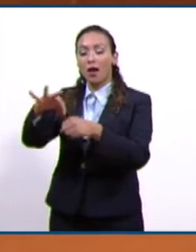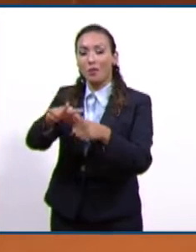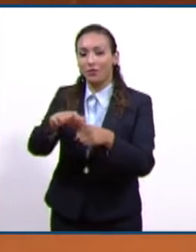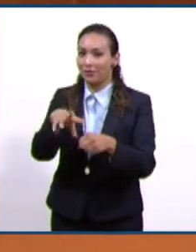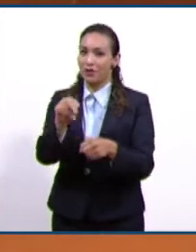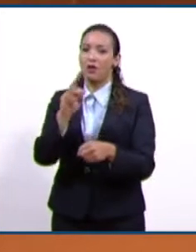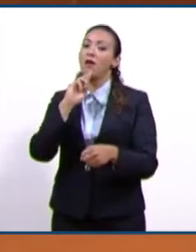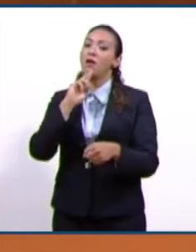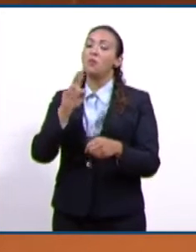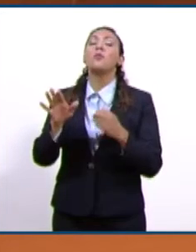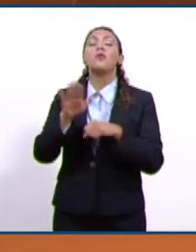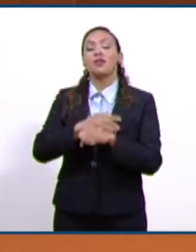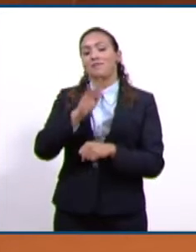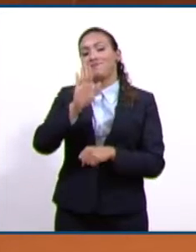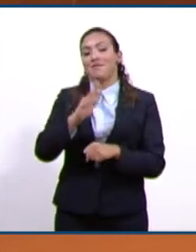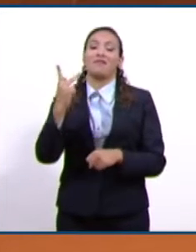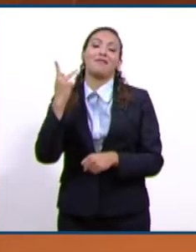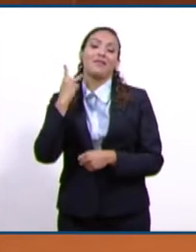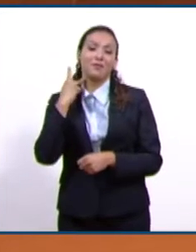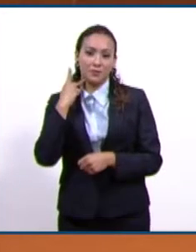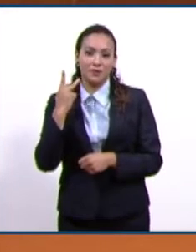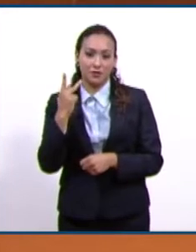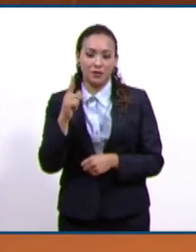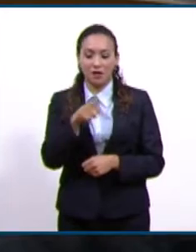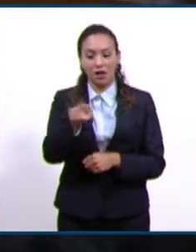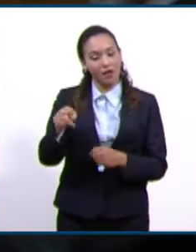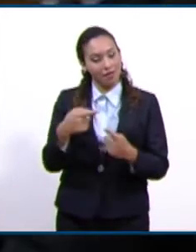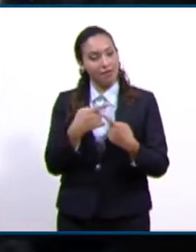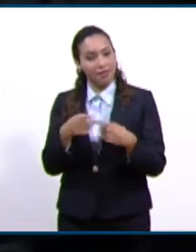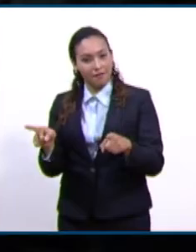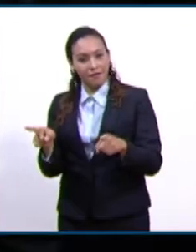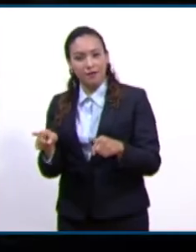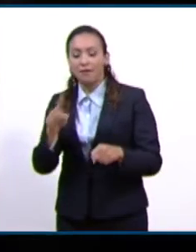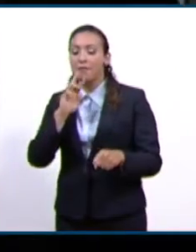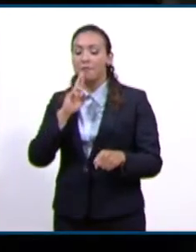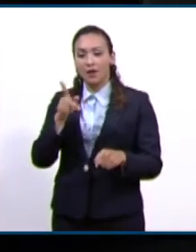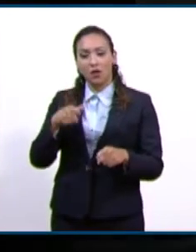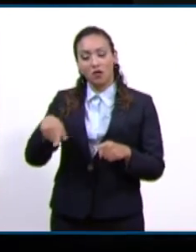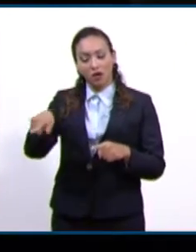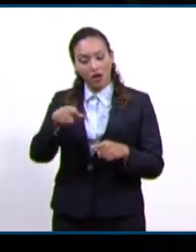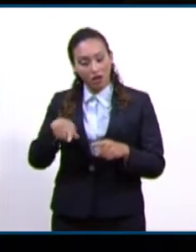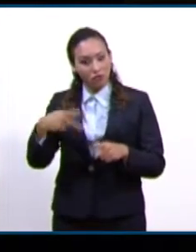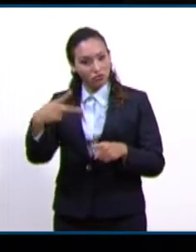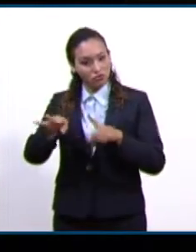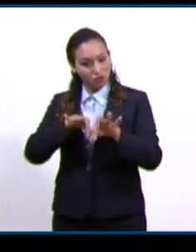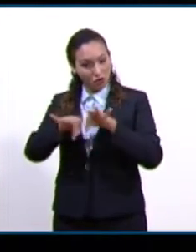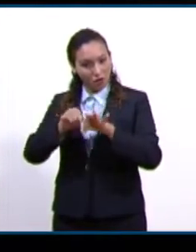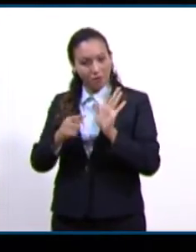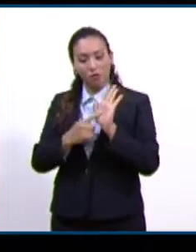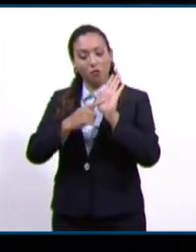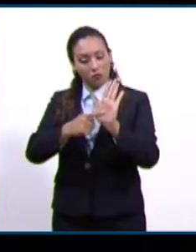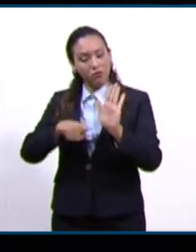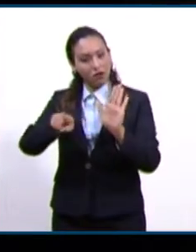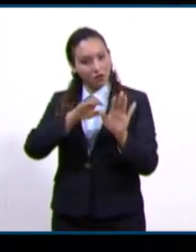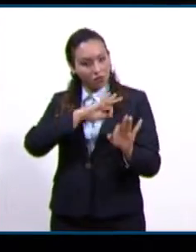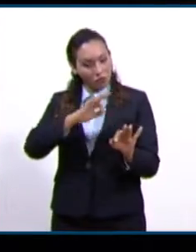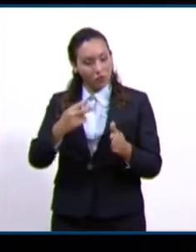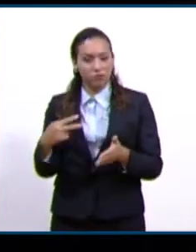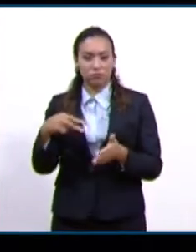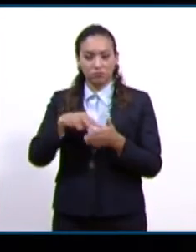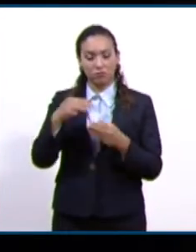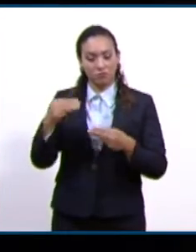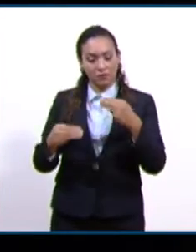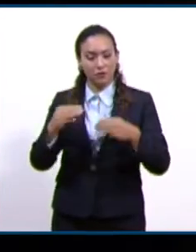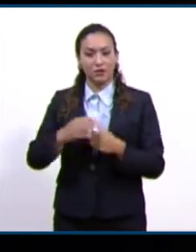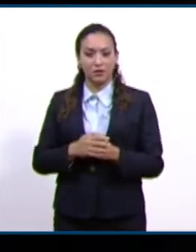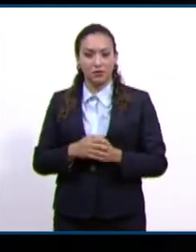existe el riesgo de que las consideraciones políticas prevalezcan sobre los méritos. Al ofrecer una conferencia sobre independencia